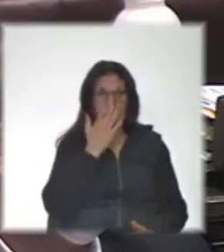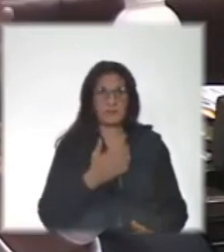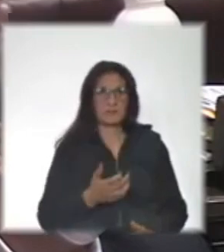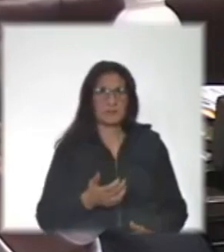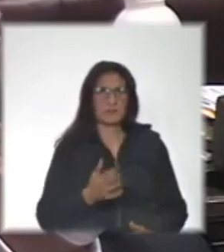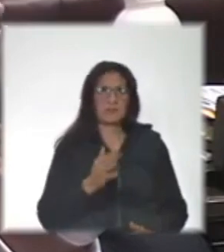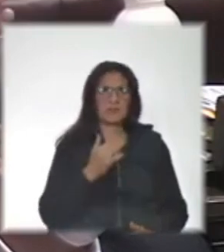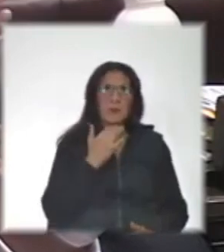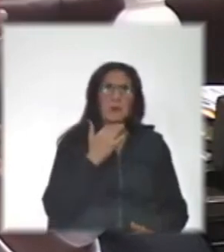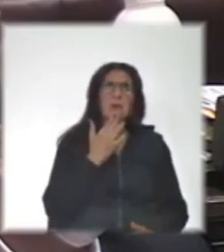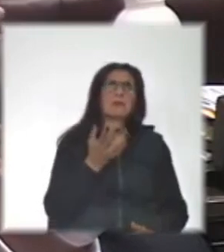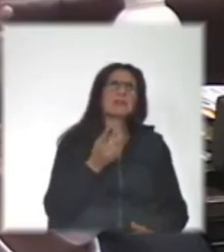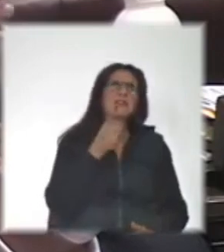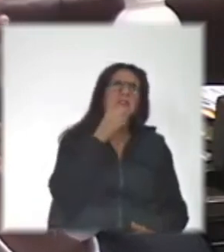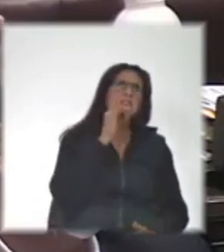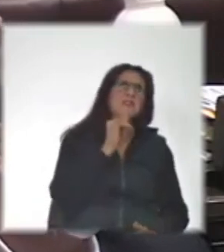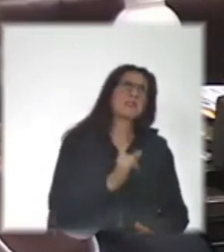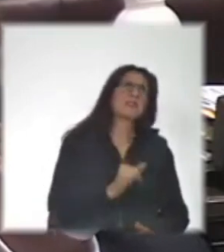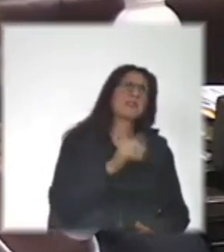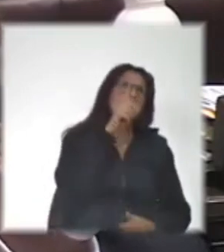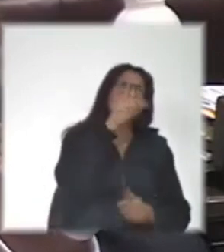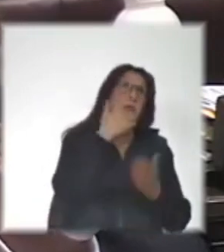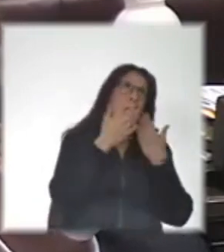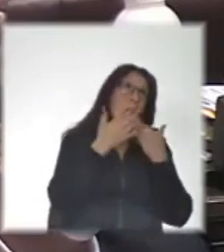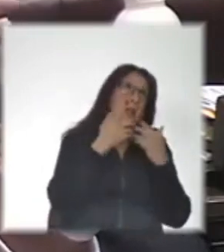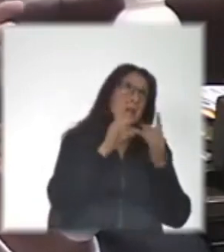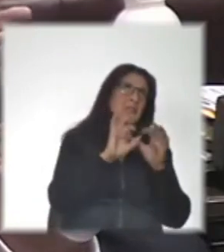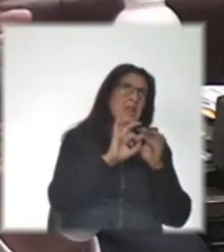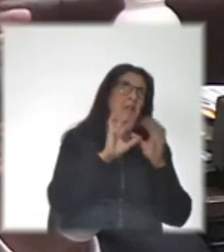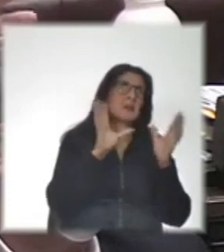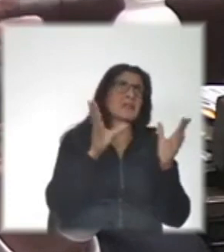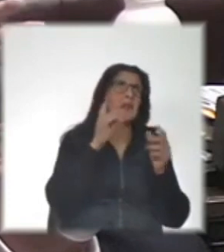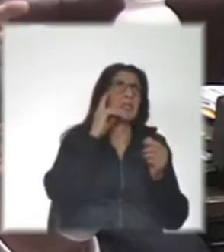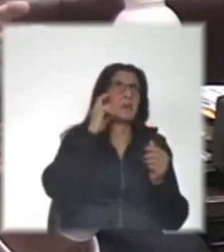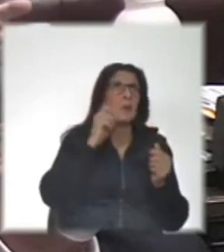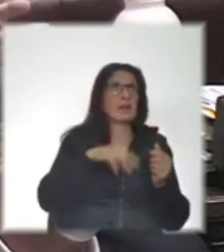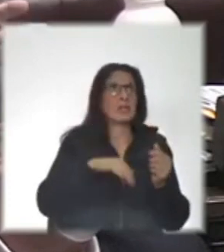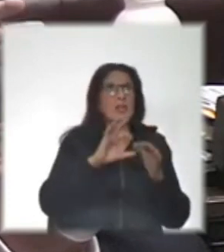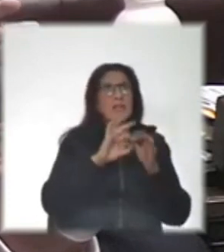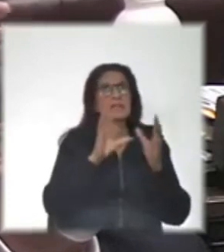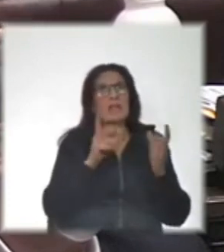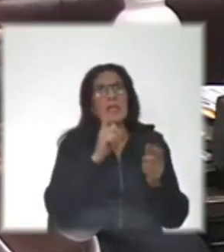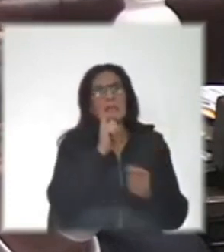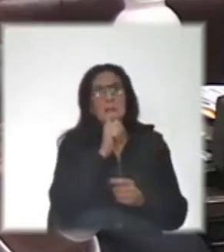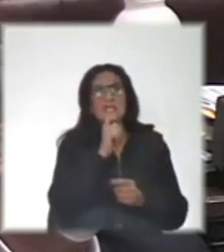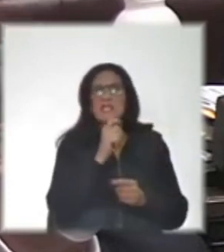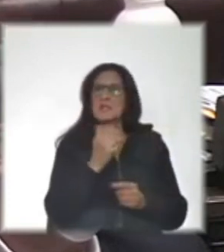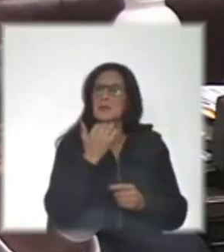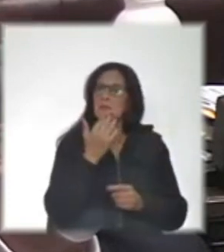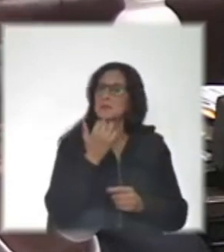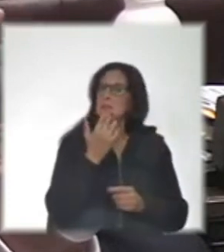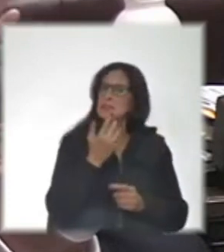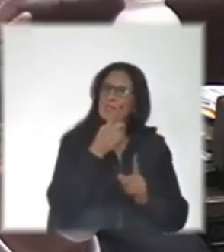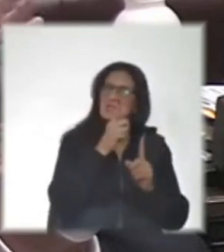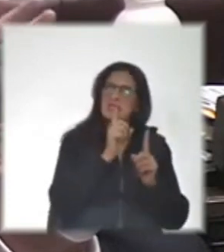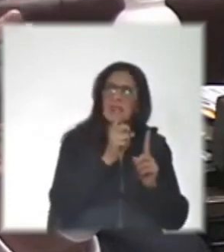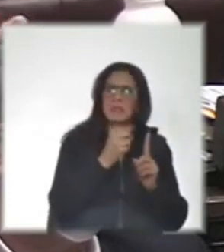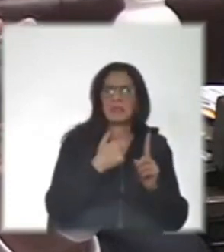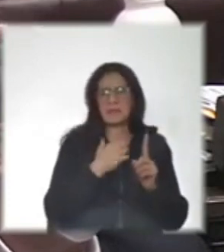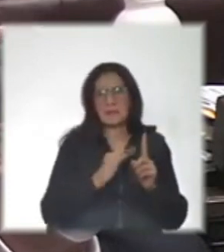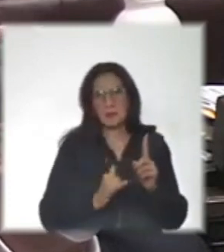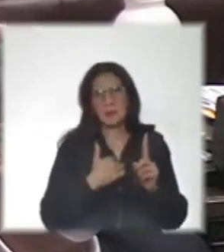no sé si son los más legitimados para hablar de libertad de prensa y libertad de opinión. La verdad que no tengo mis